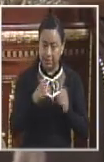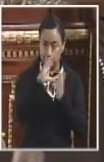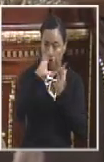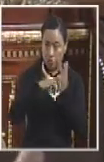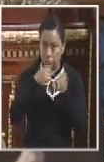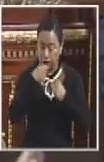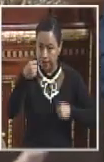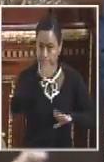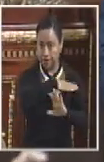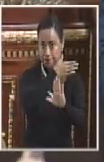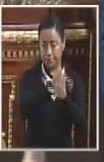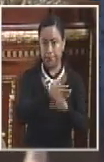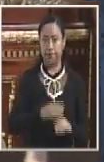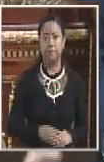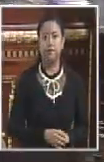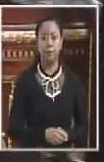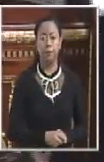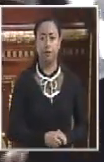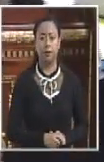Constitución.